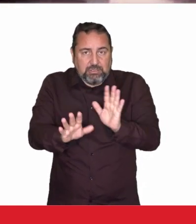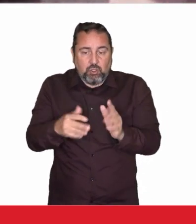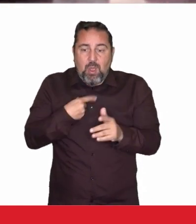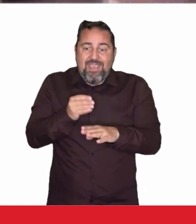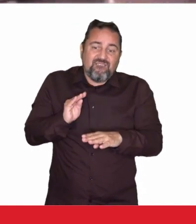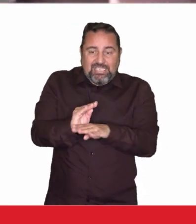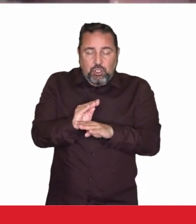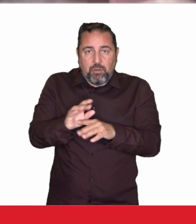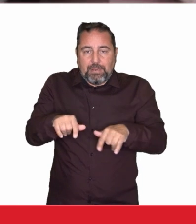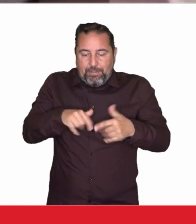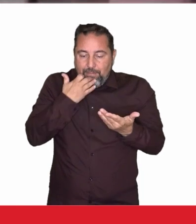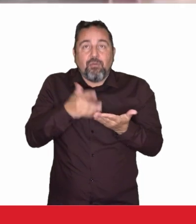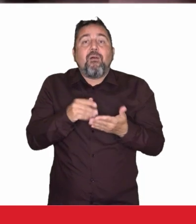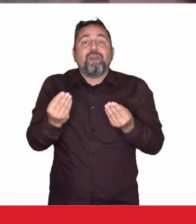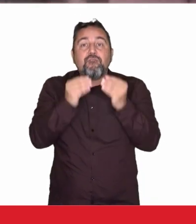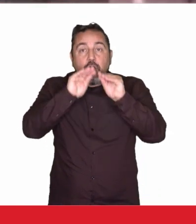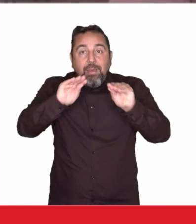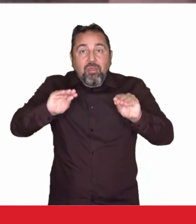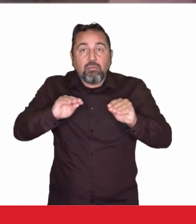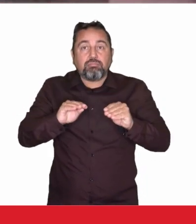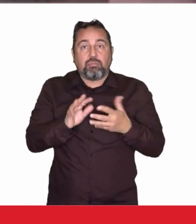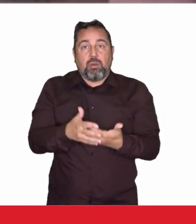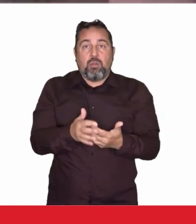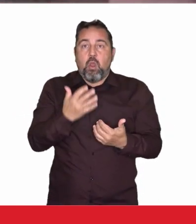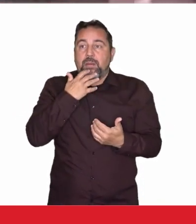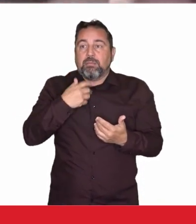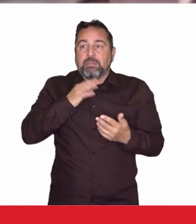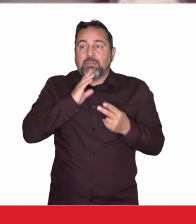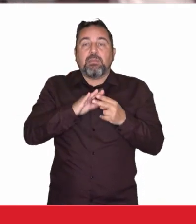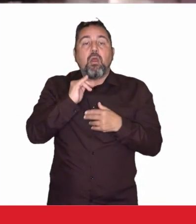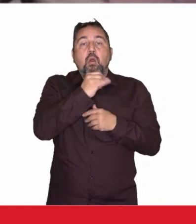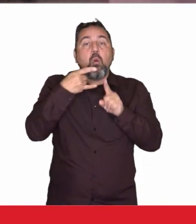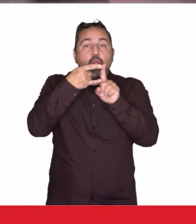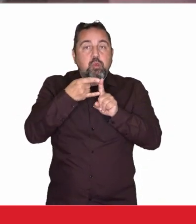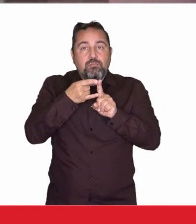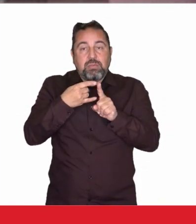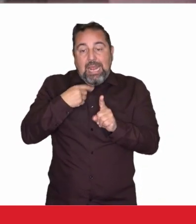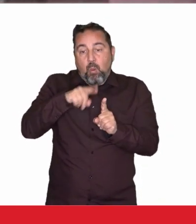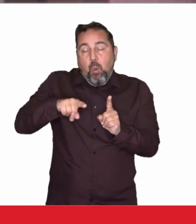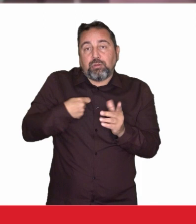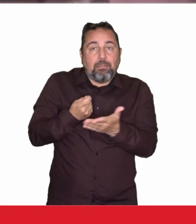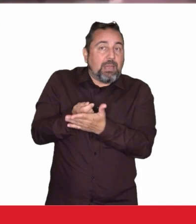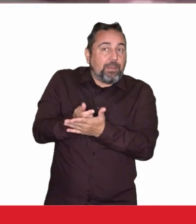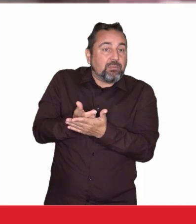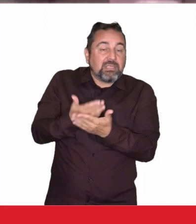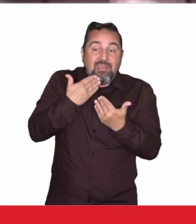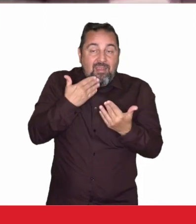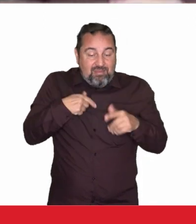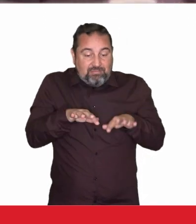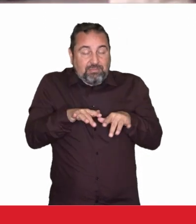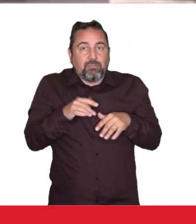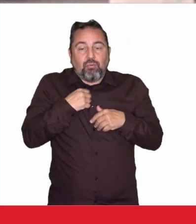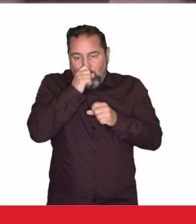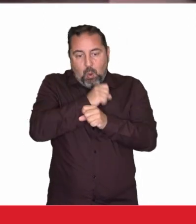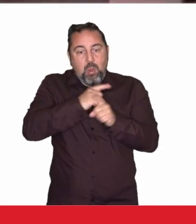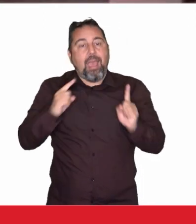¿vale? Es una inversión que he tenido que hacer para poder hacer estas formaciones online, por ejemplo. O, por ejemplo, pagar mi cuota de Zoom, ¿sí? Gracias a